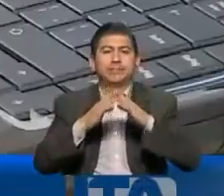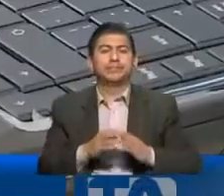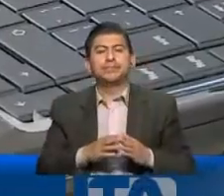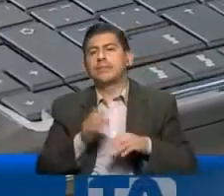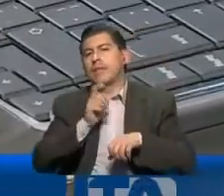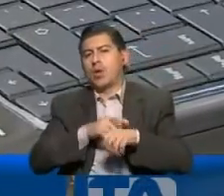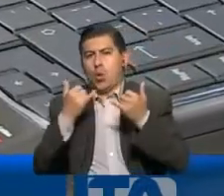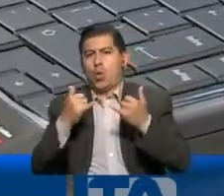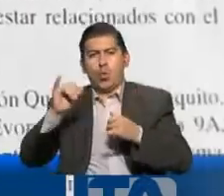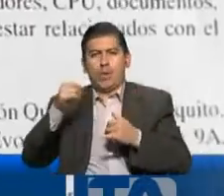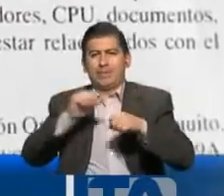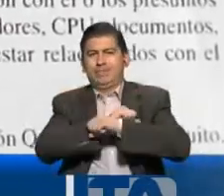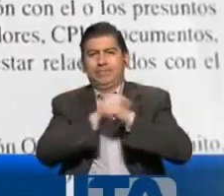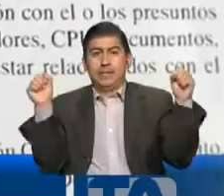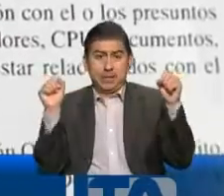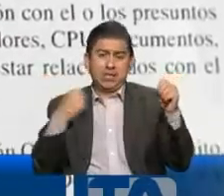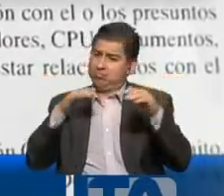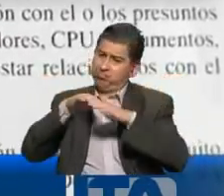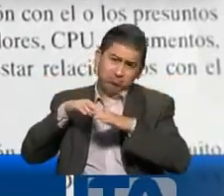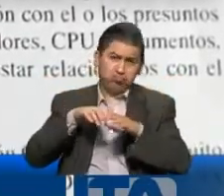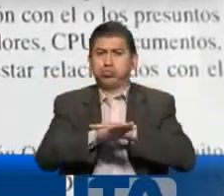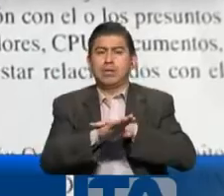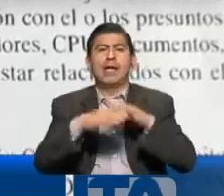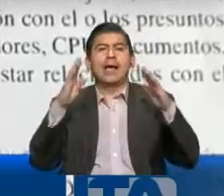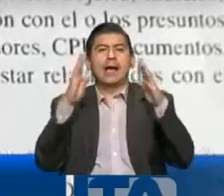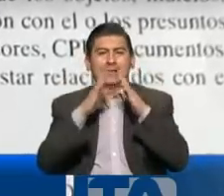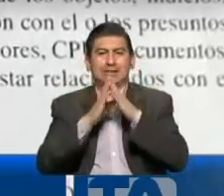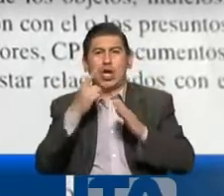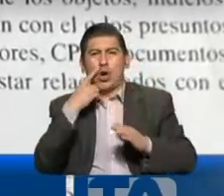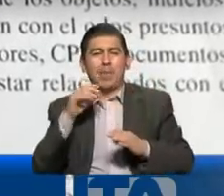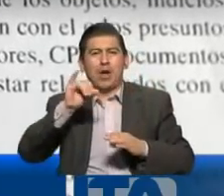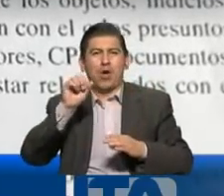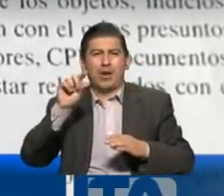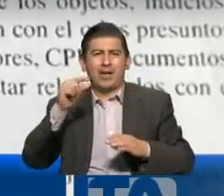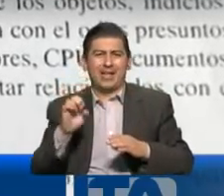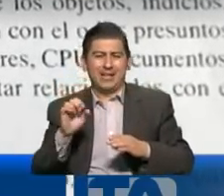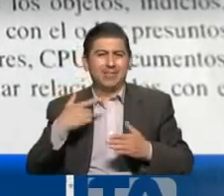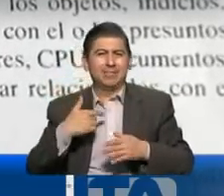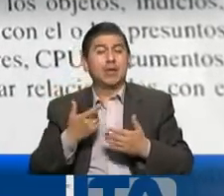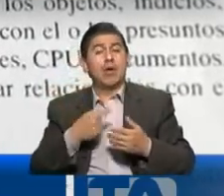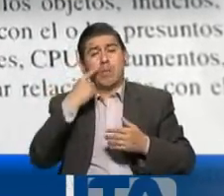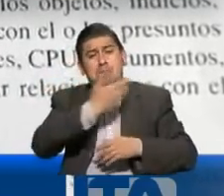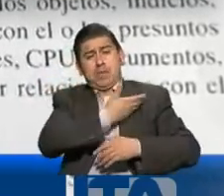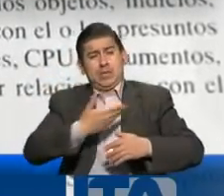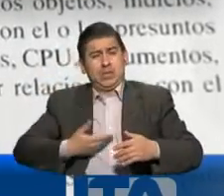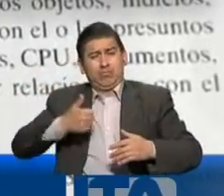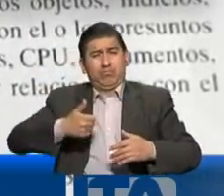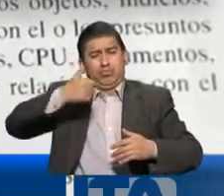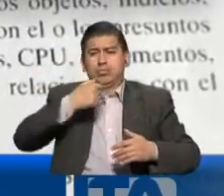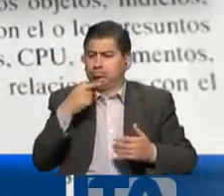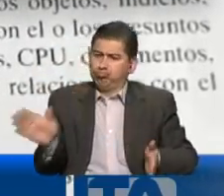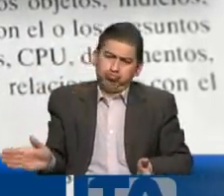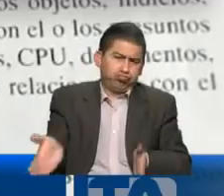ocurrió en la madrugada de este jueves. La orden de allanamiento a la casa del alcalde de Quito, Jorge Yunda, llegó del presidente de la Corte Provincial de Justicia